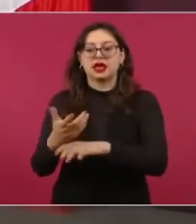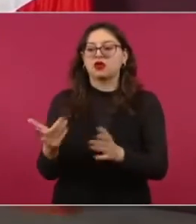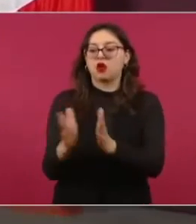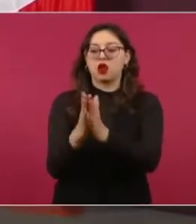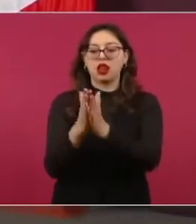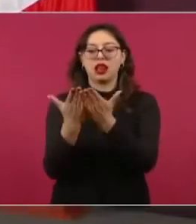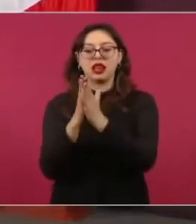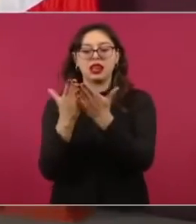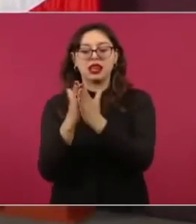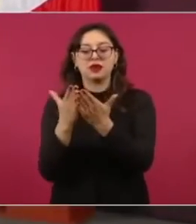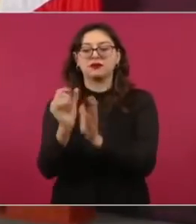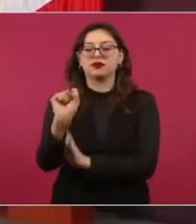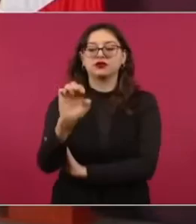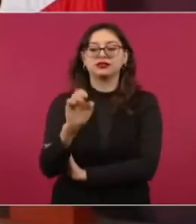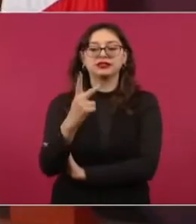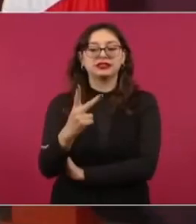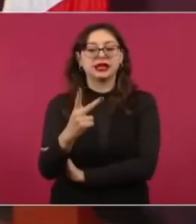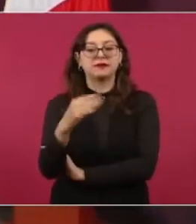que no eran gratuitos,